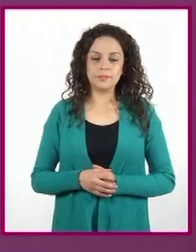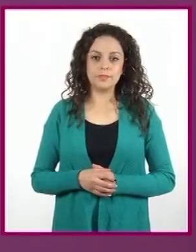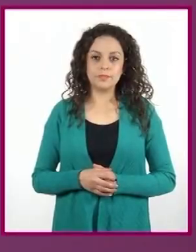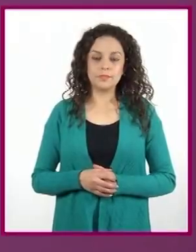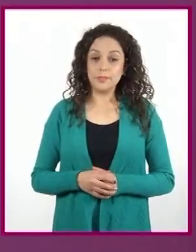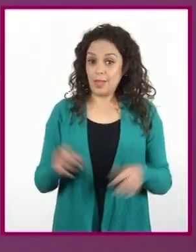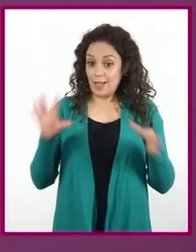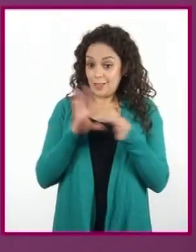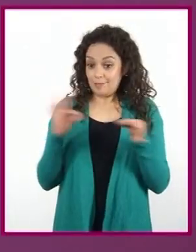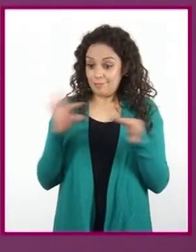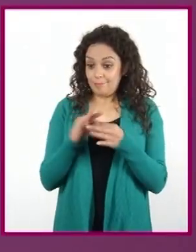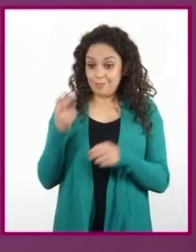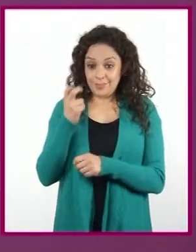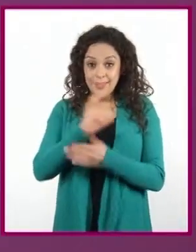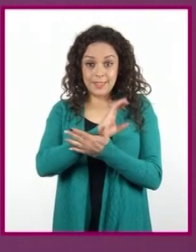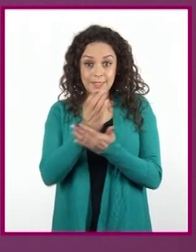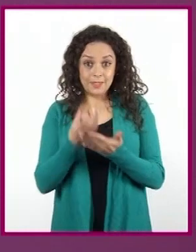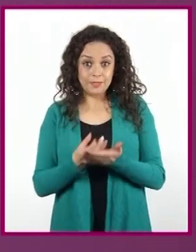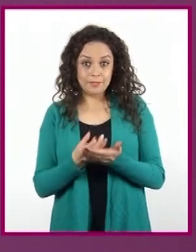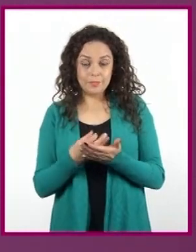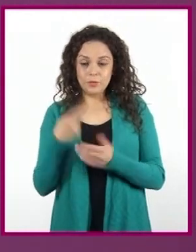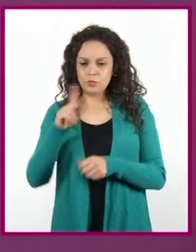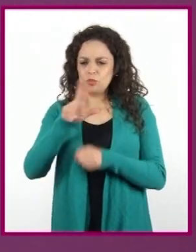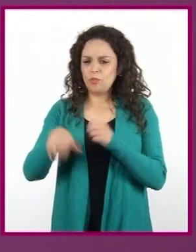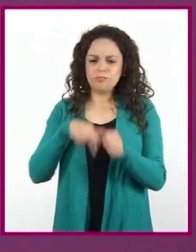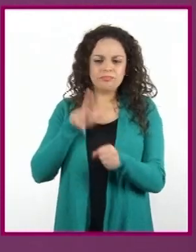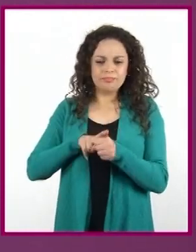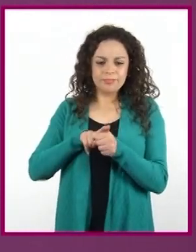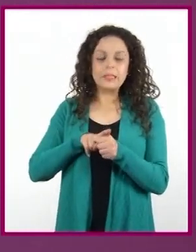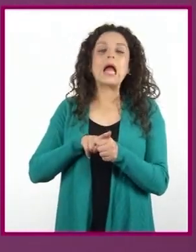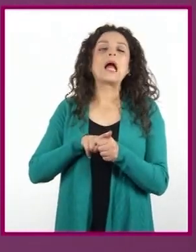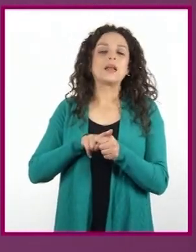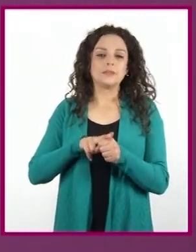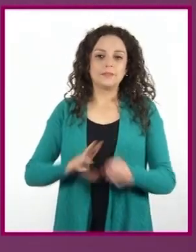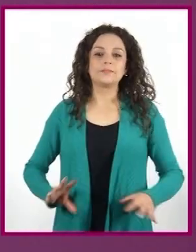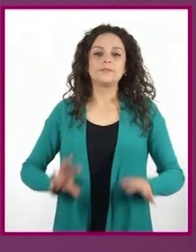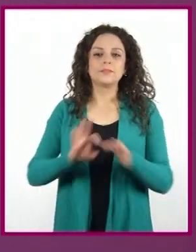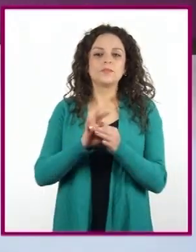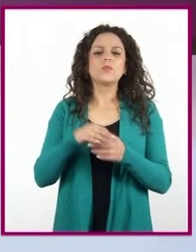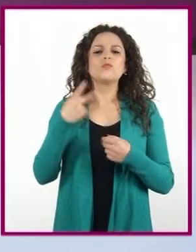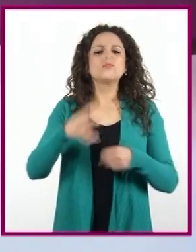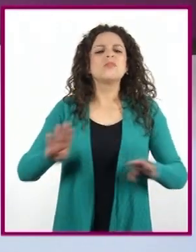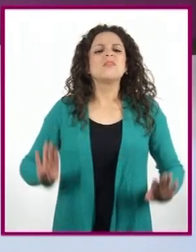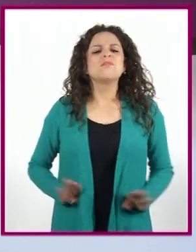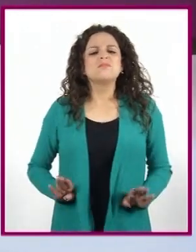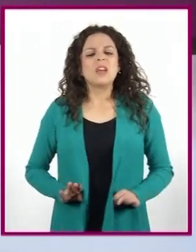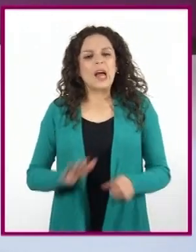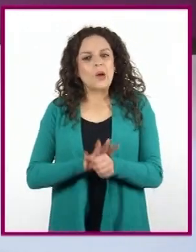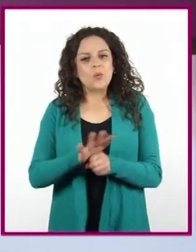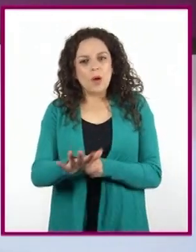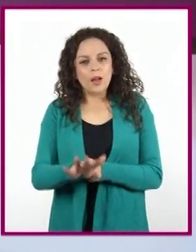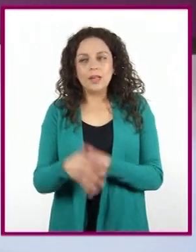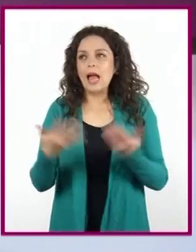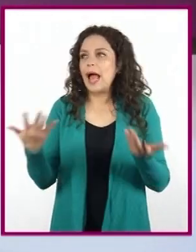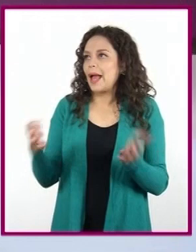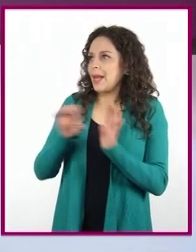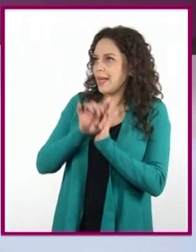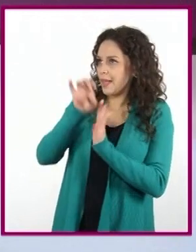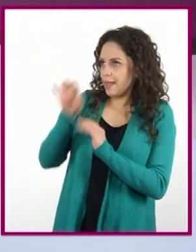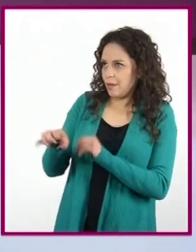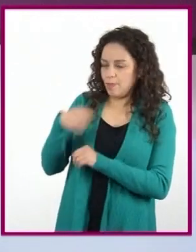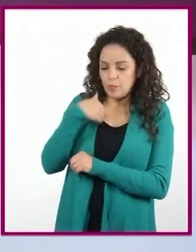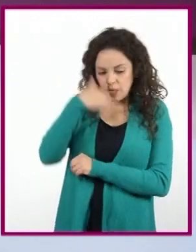naturaleza del contrato, hacemos referencia al tipo de contrato. Por ejemplo, cuando leo un contrato